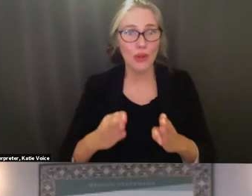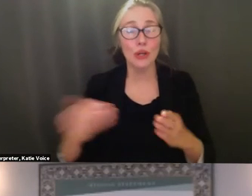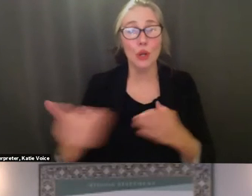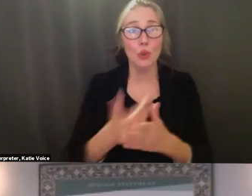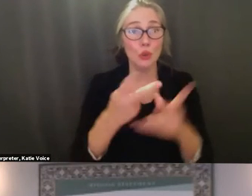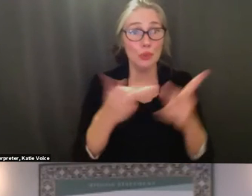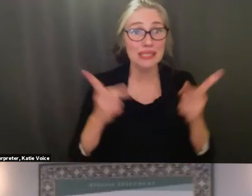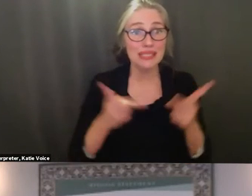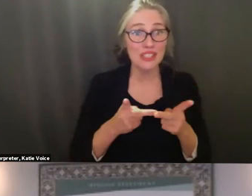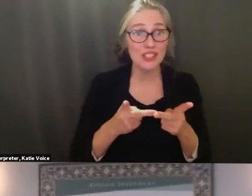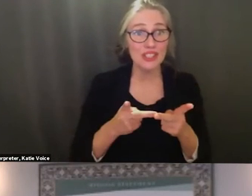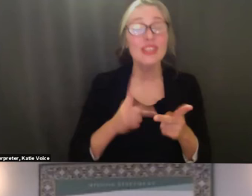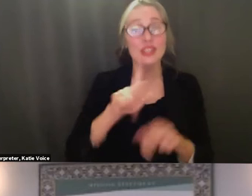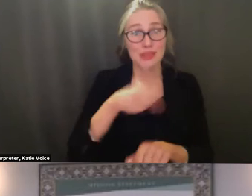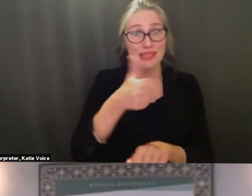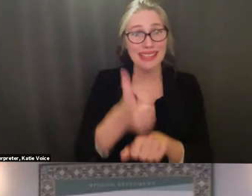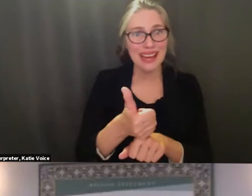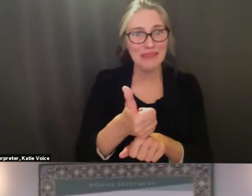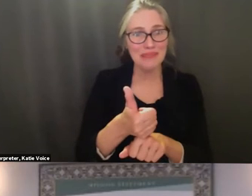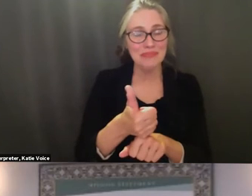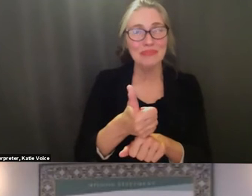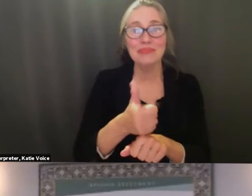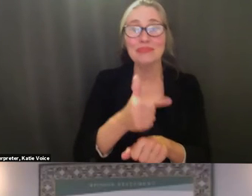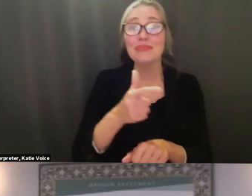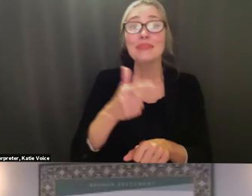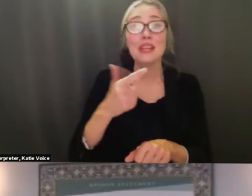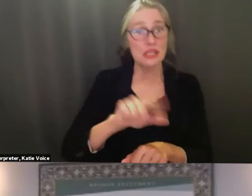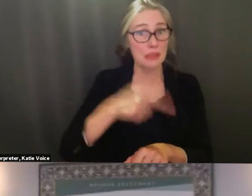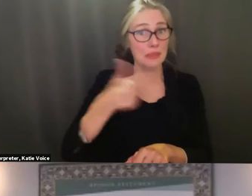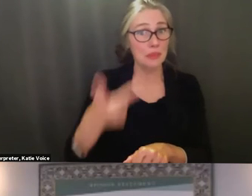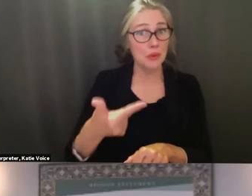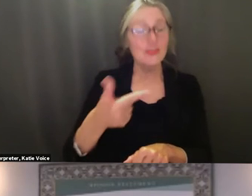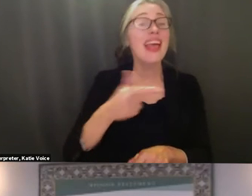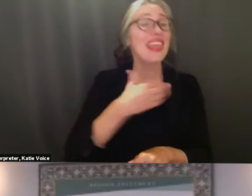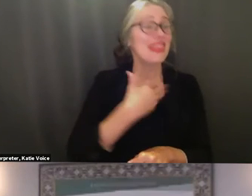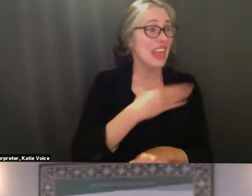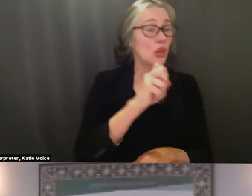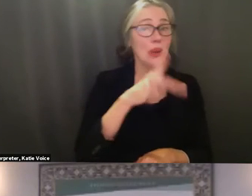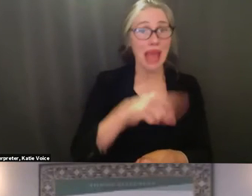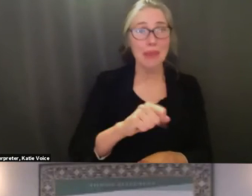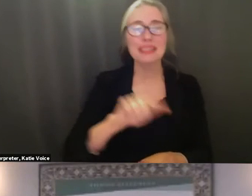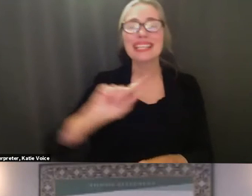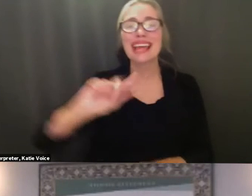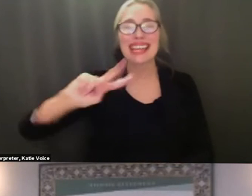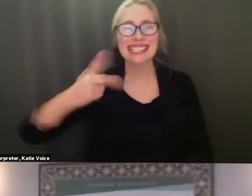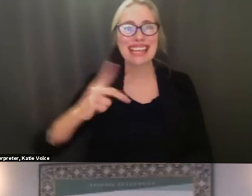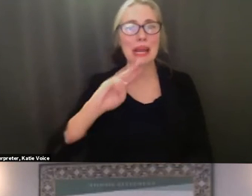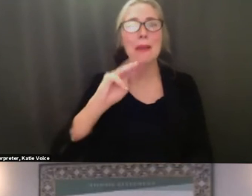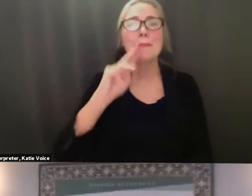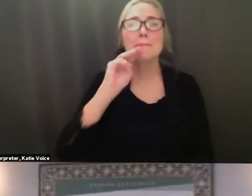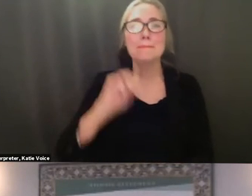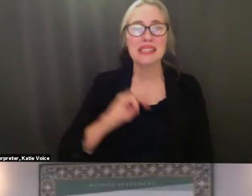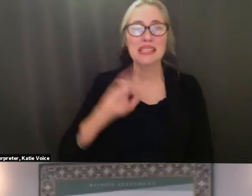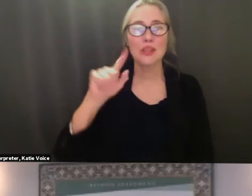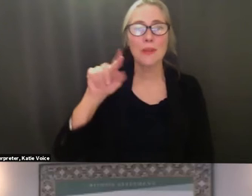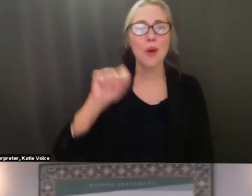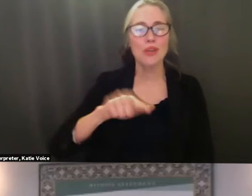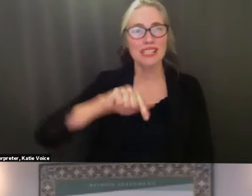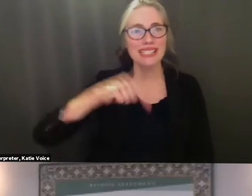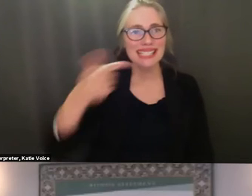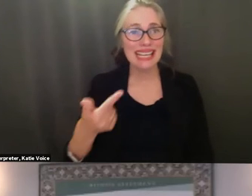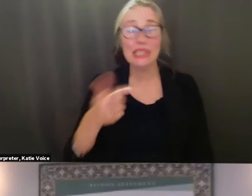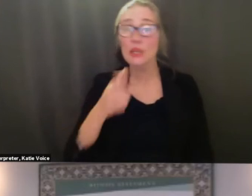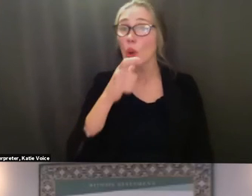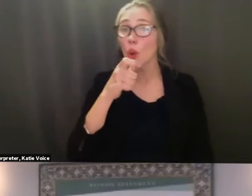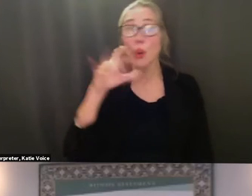Yo presento la moción. Gracias, señora Capps. ¿Alguien la secunda? Gracias, señora Sims-Mutton. ¿Todo el mundo a favor? Por favor, levante su mano y diga